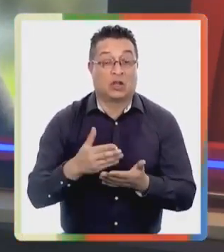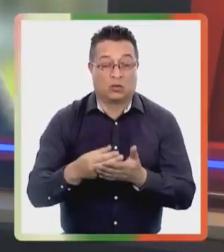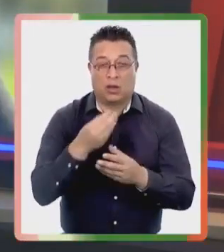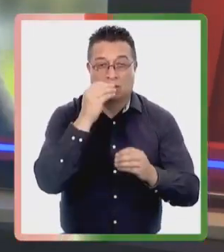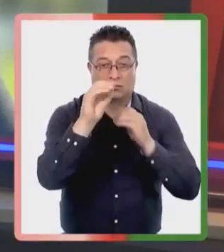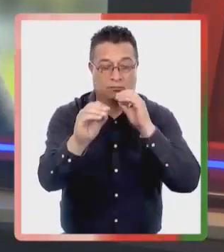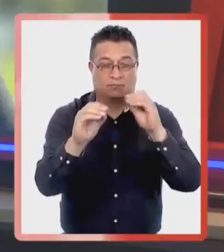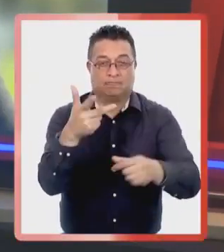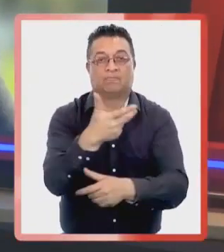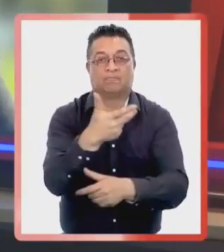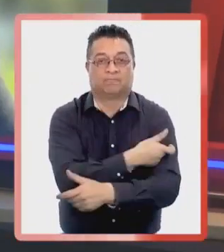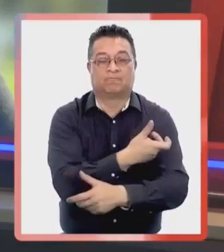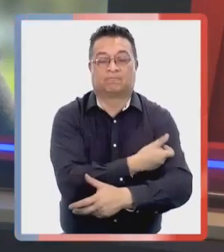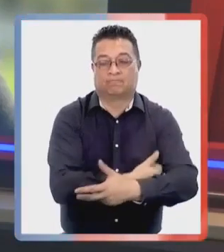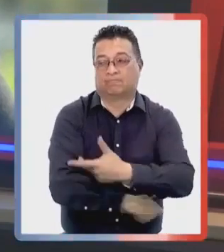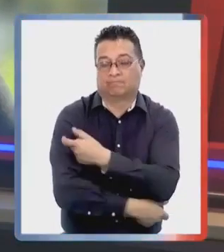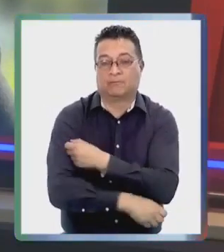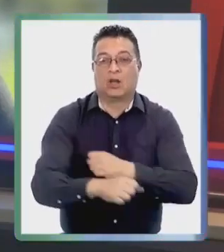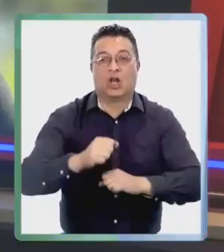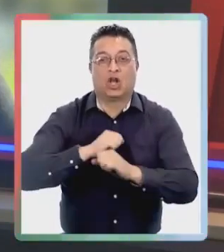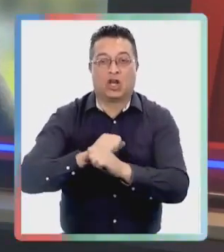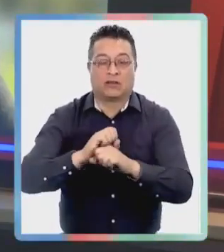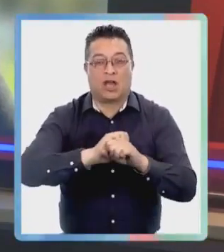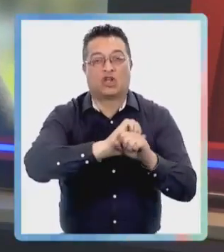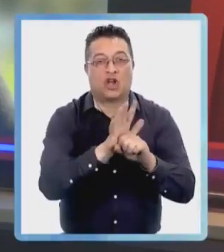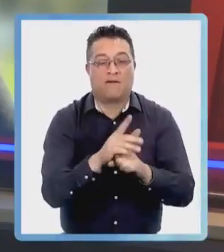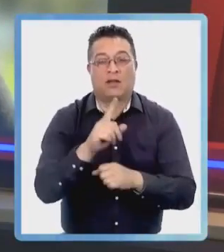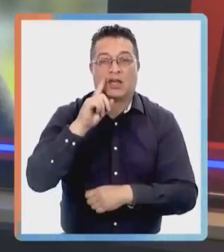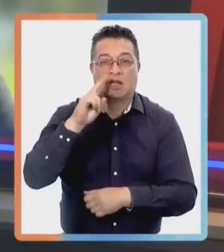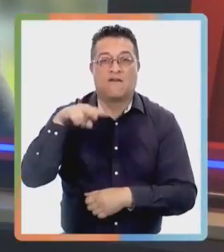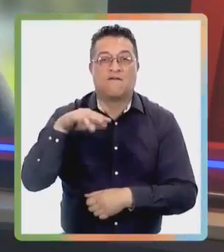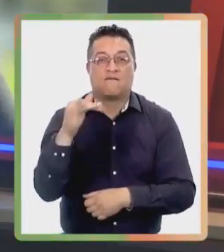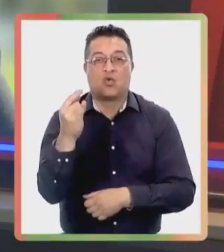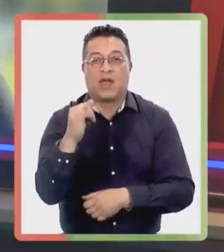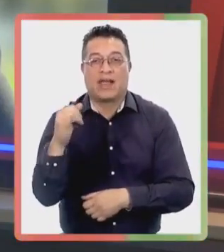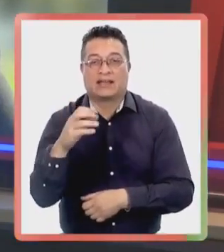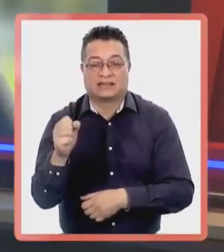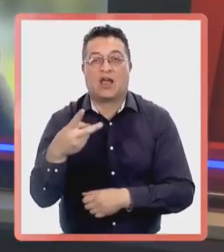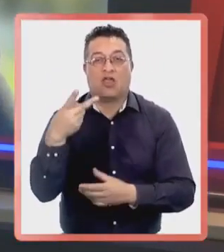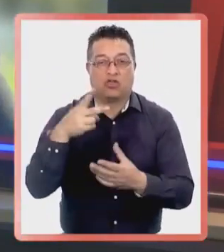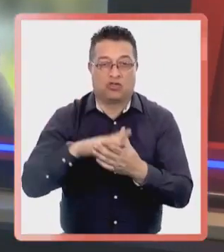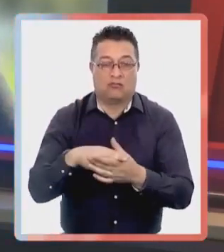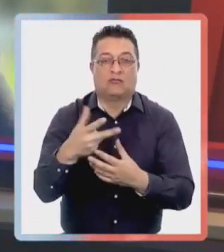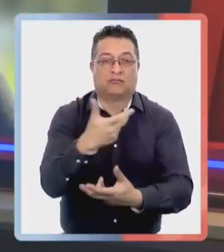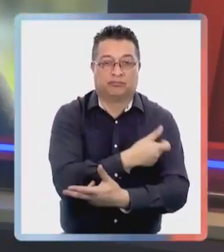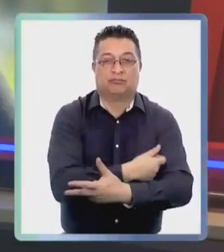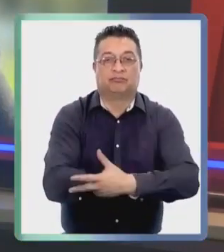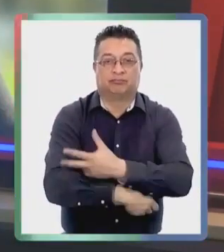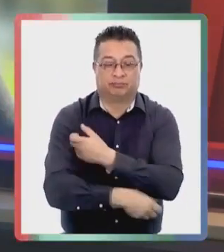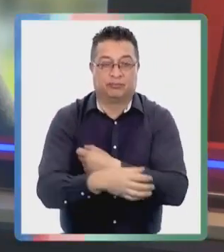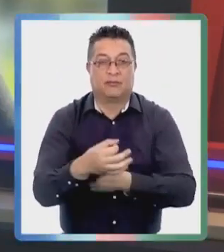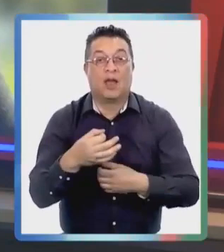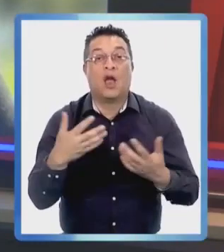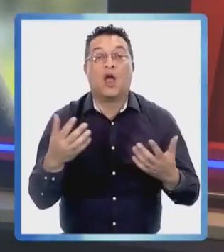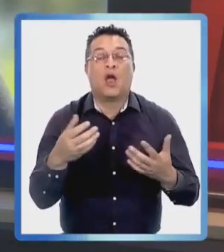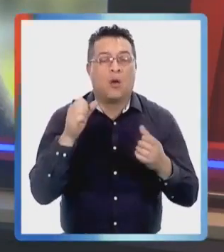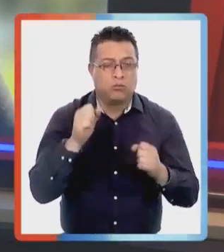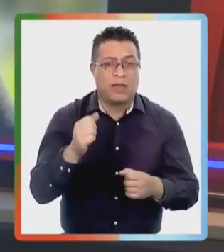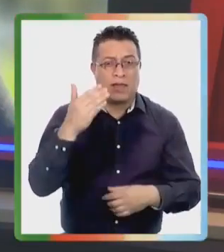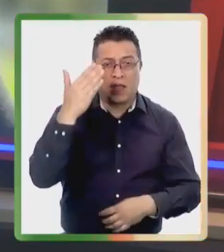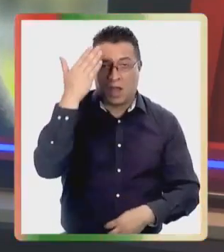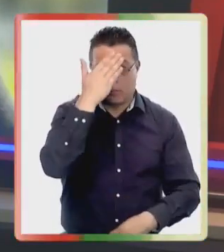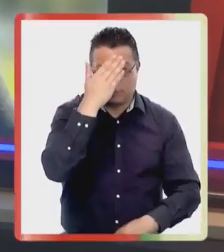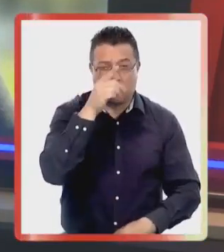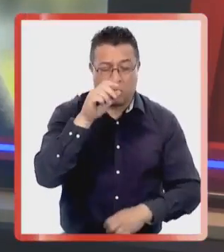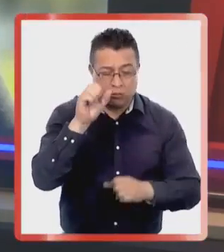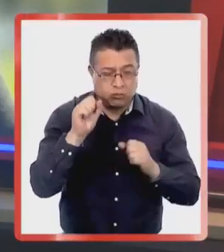está llamando a la gente a vacunarse contra el COVID-19, contra la influenza, dice vacúnate con la dupla, dice el Ministerio de Salud. ¿Cuánto podría